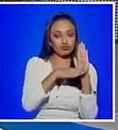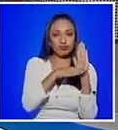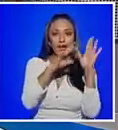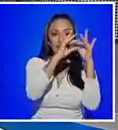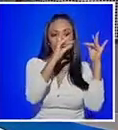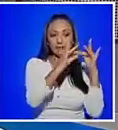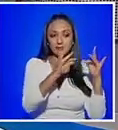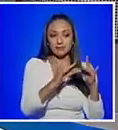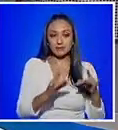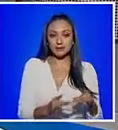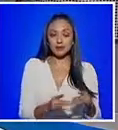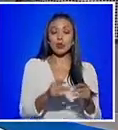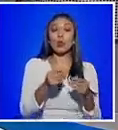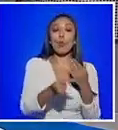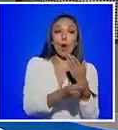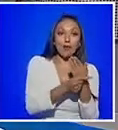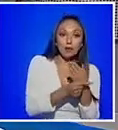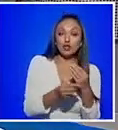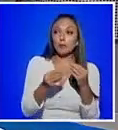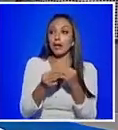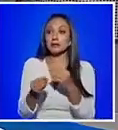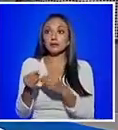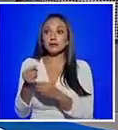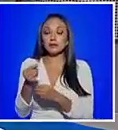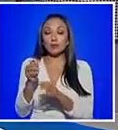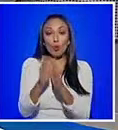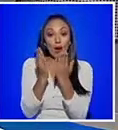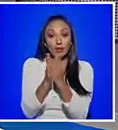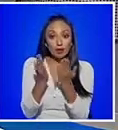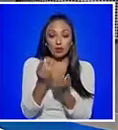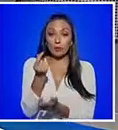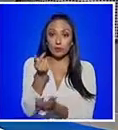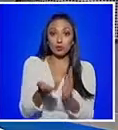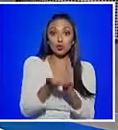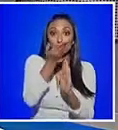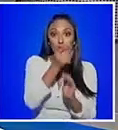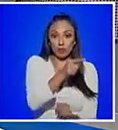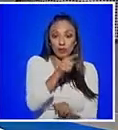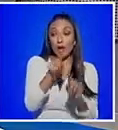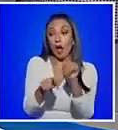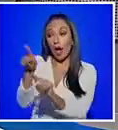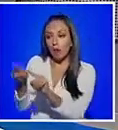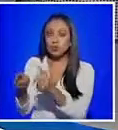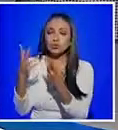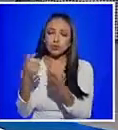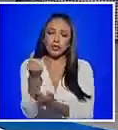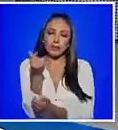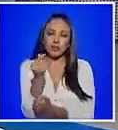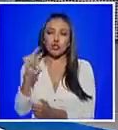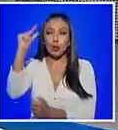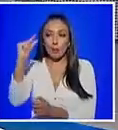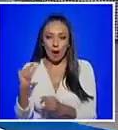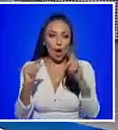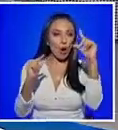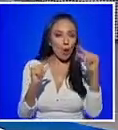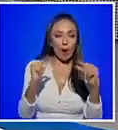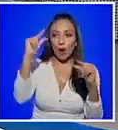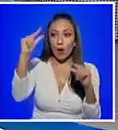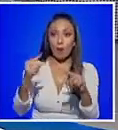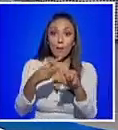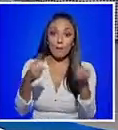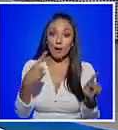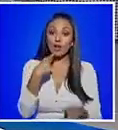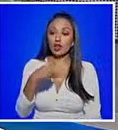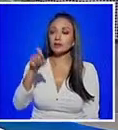escolares que han incrementado su precio. Mientras, en las imprentas intentan ofrecer bajos costos, pero recalcan que